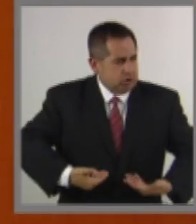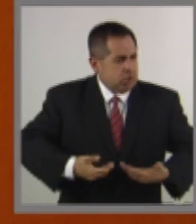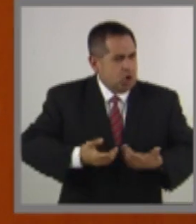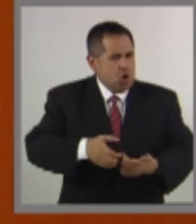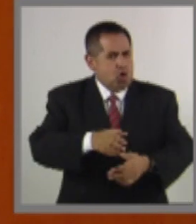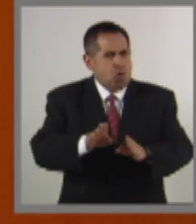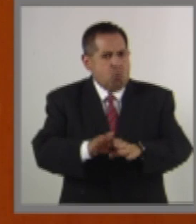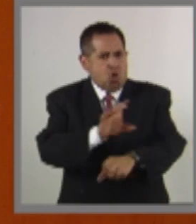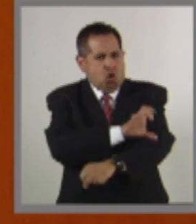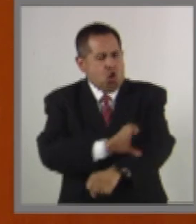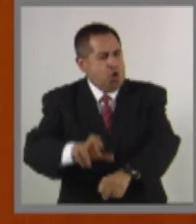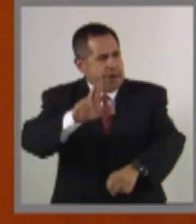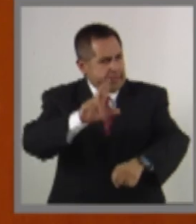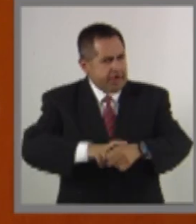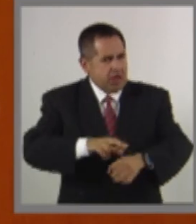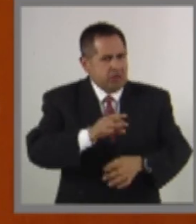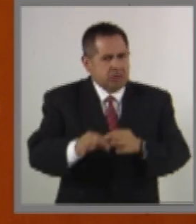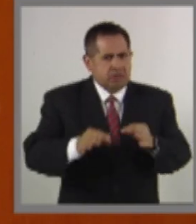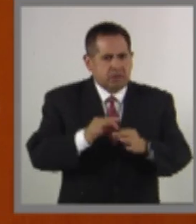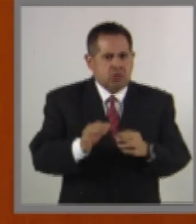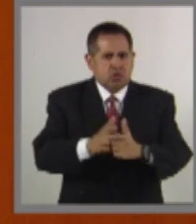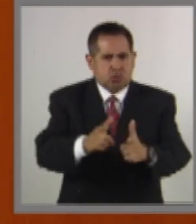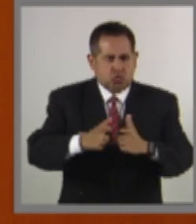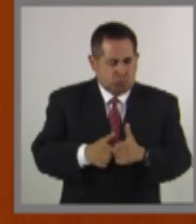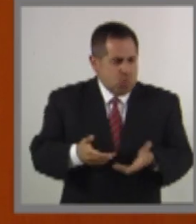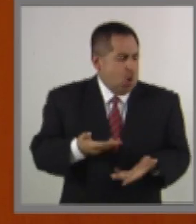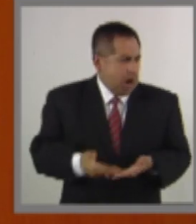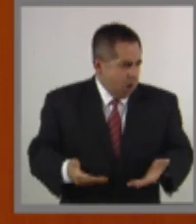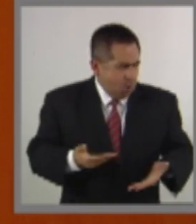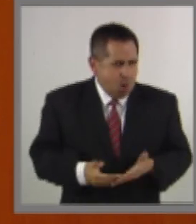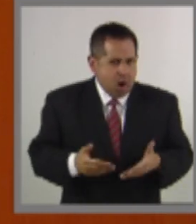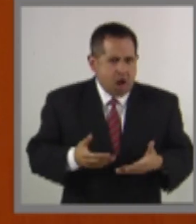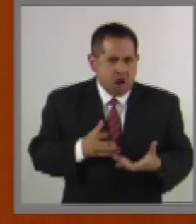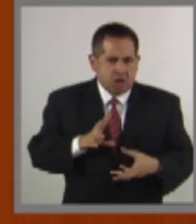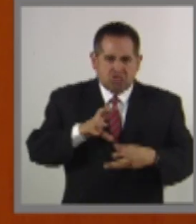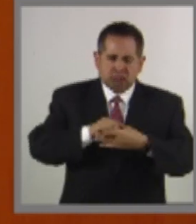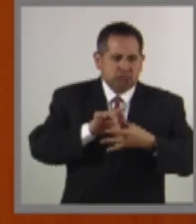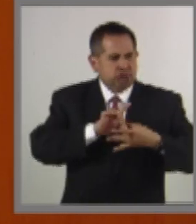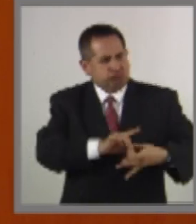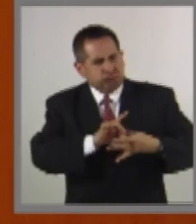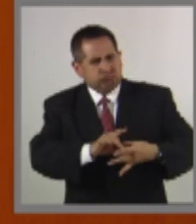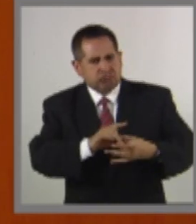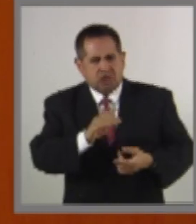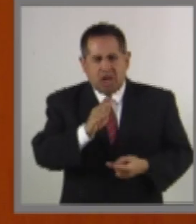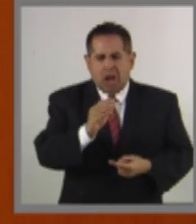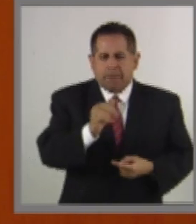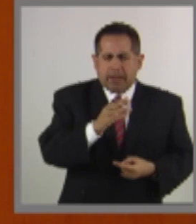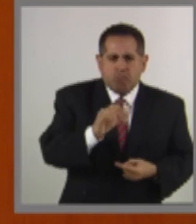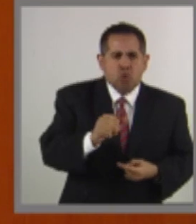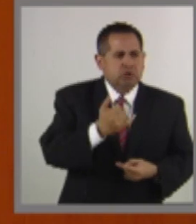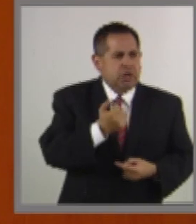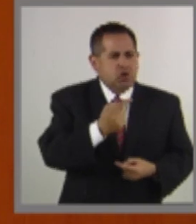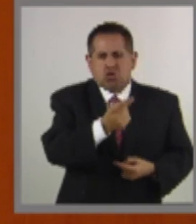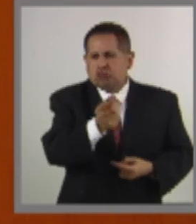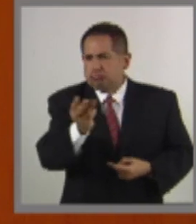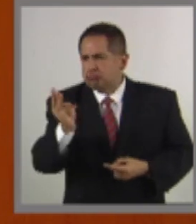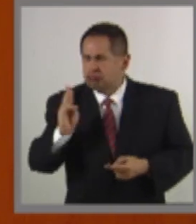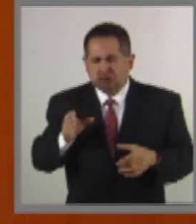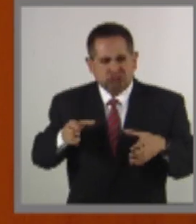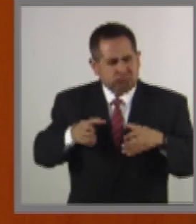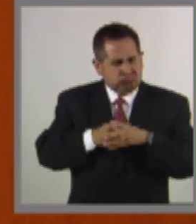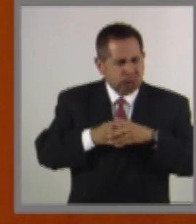coordinador de la fracción en la que hoy estamos unidos Barbosa y nosotros